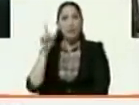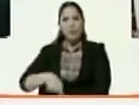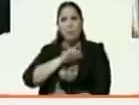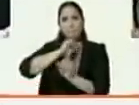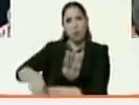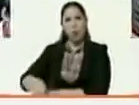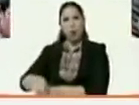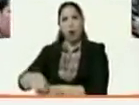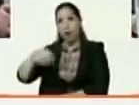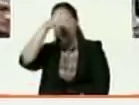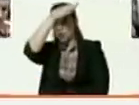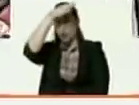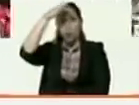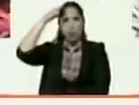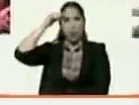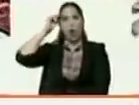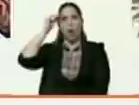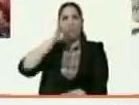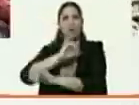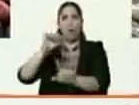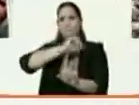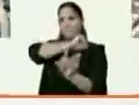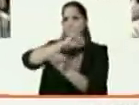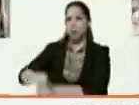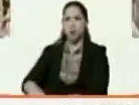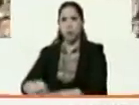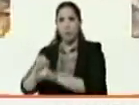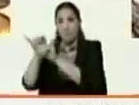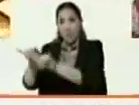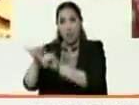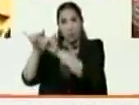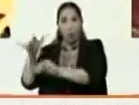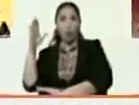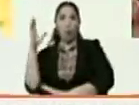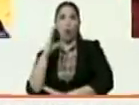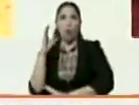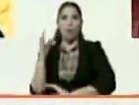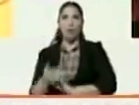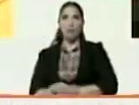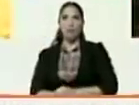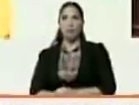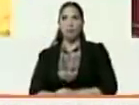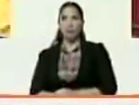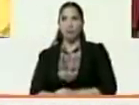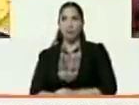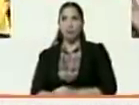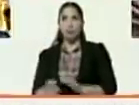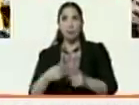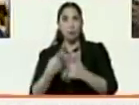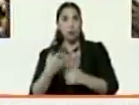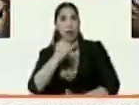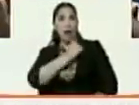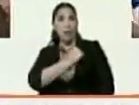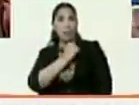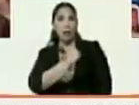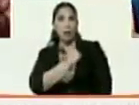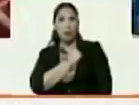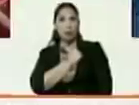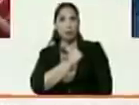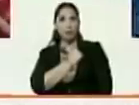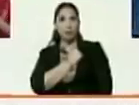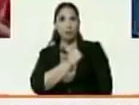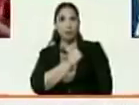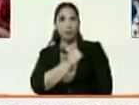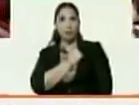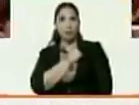a Donald Trump, ha sido derrotado ahí mismo en Colombia. Así que, camarada,